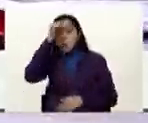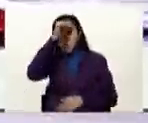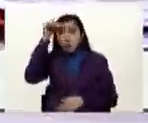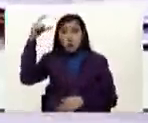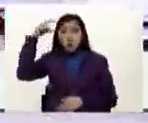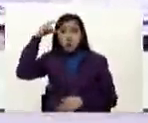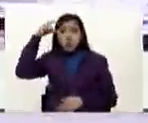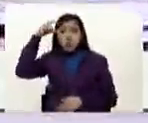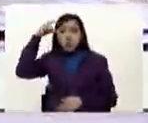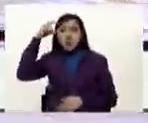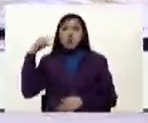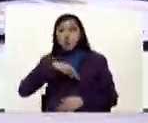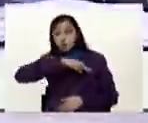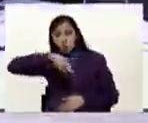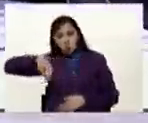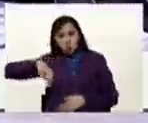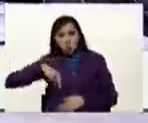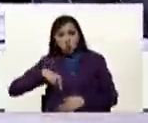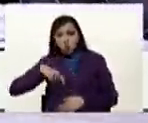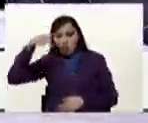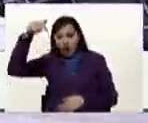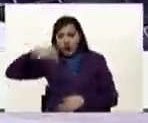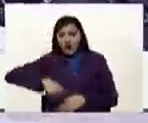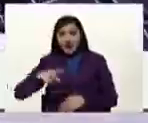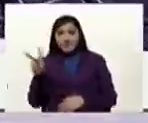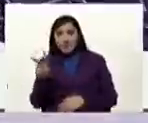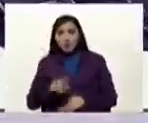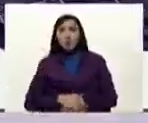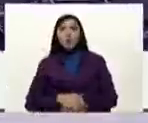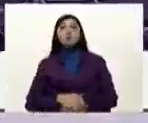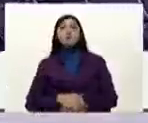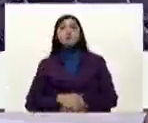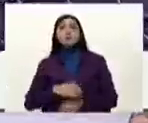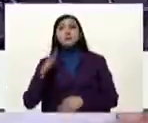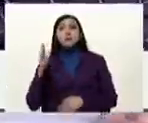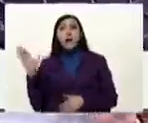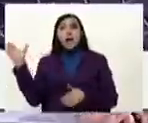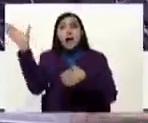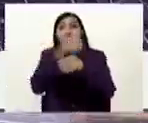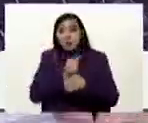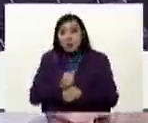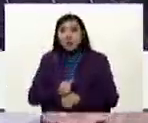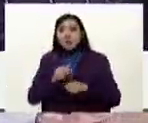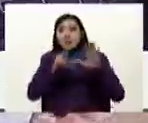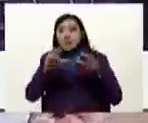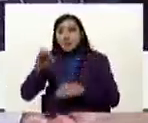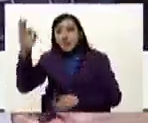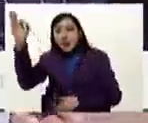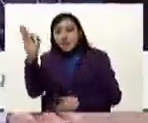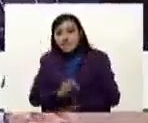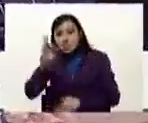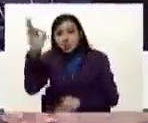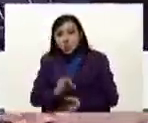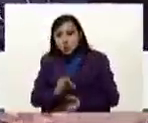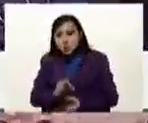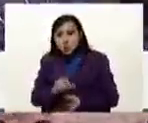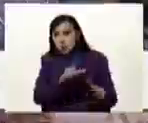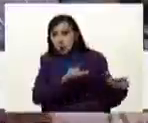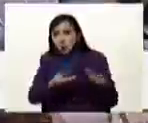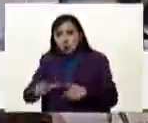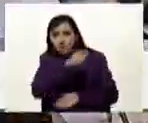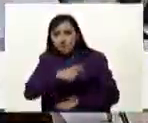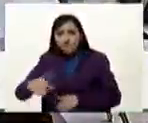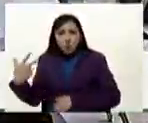5 domingos, nosotros en Venezuela habremos alcanzado el 70% de